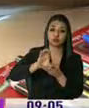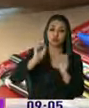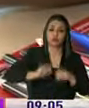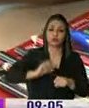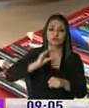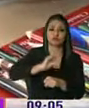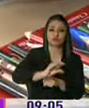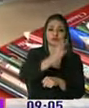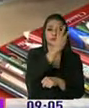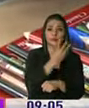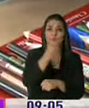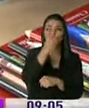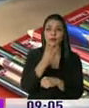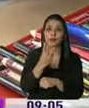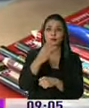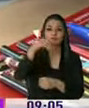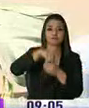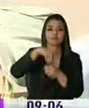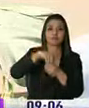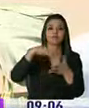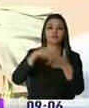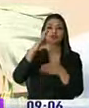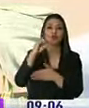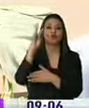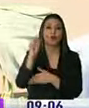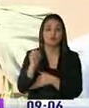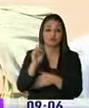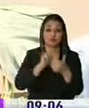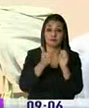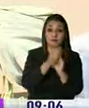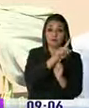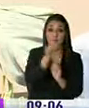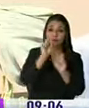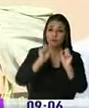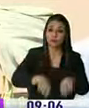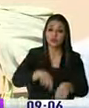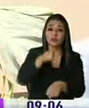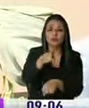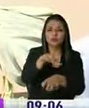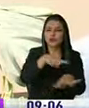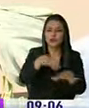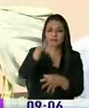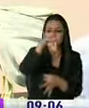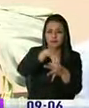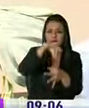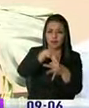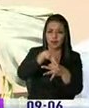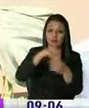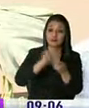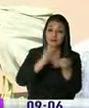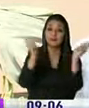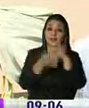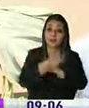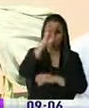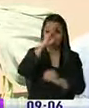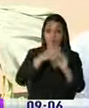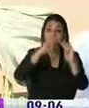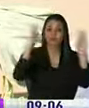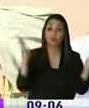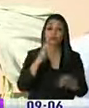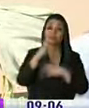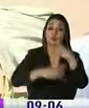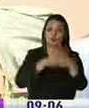través de la plataforma hazvaca.com. Les invito a cada uno de ustedes a hacer a través de sus acciones parte de ese cambio que queremos ver en el mundo.